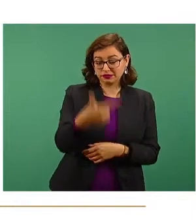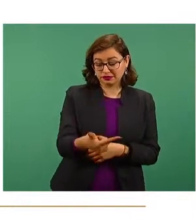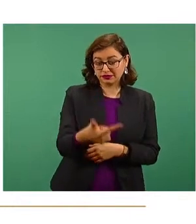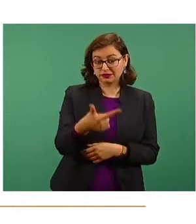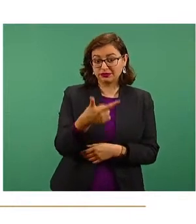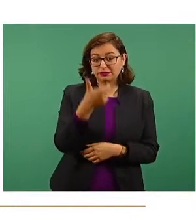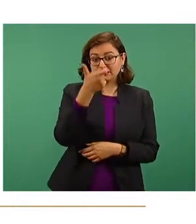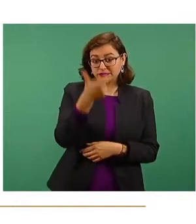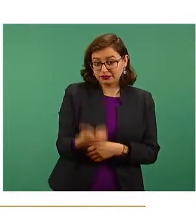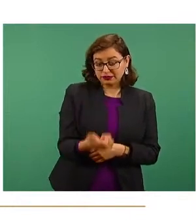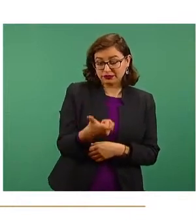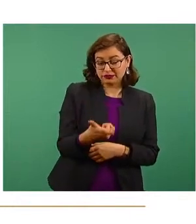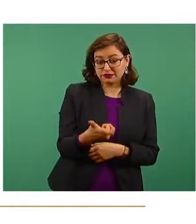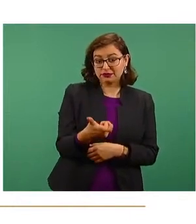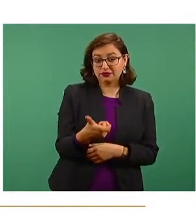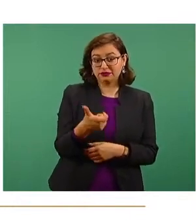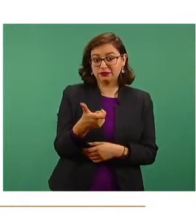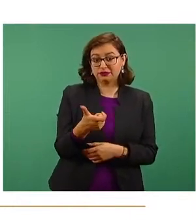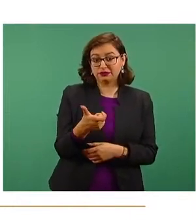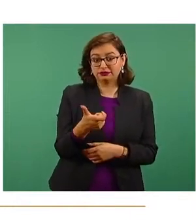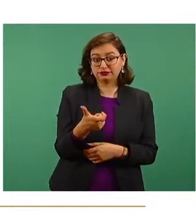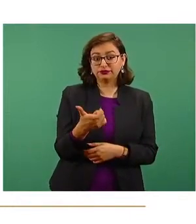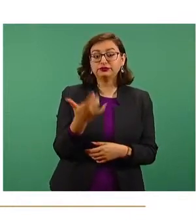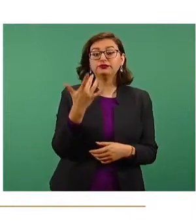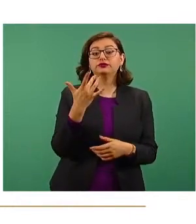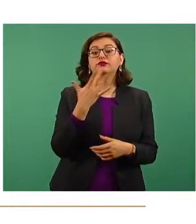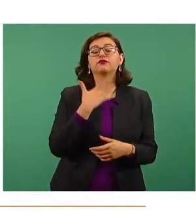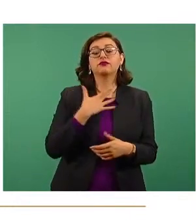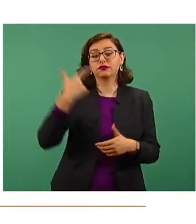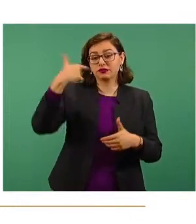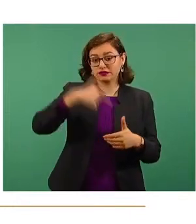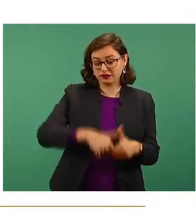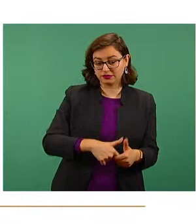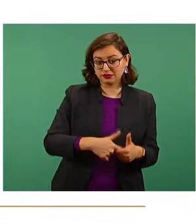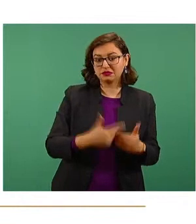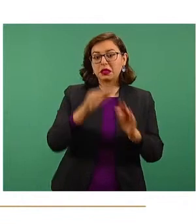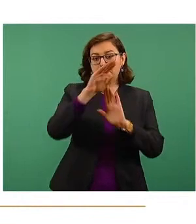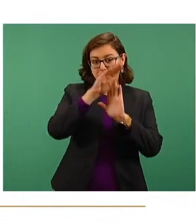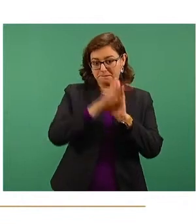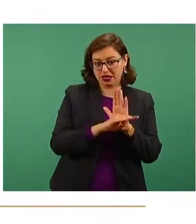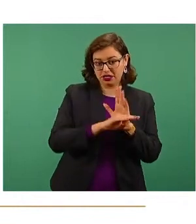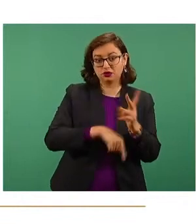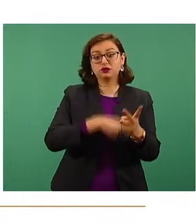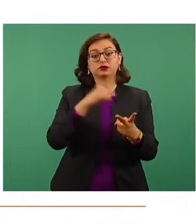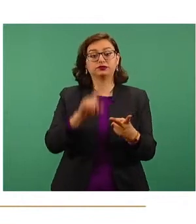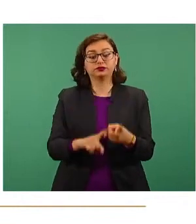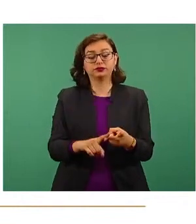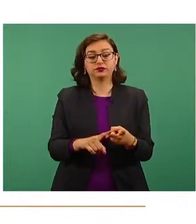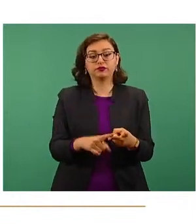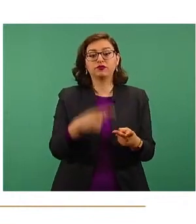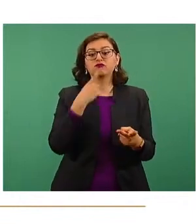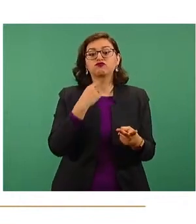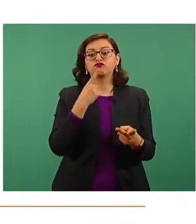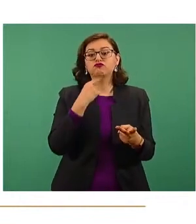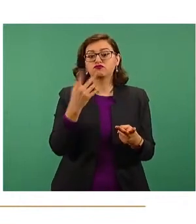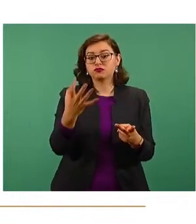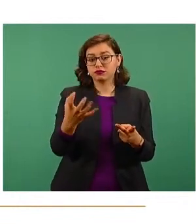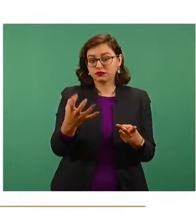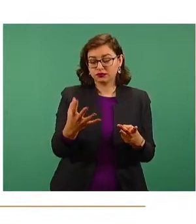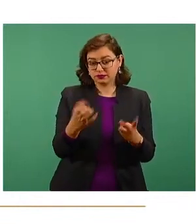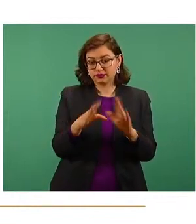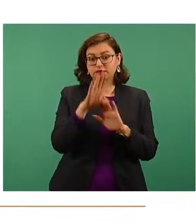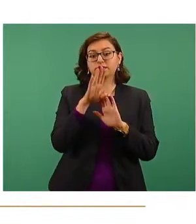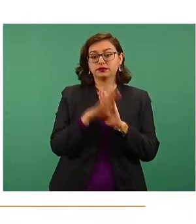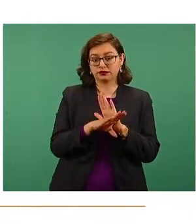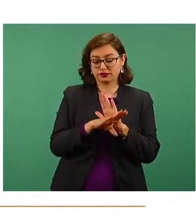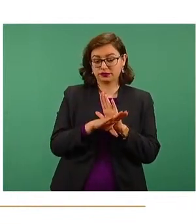54 centavos en un tanque de gasolina regular. De la Premium te ahorras 5 pesos con 86 centavos.